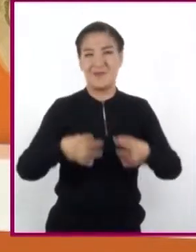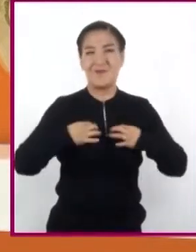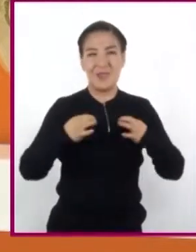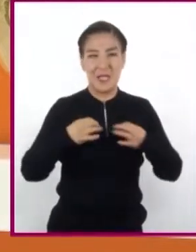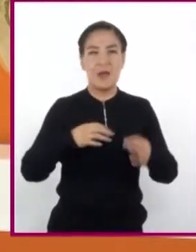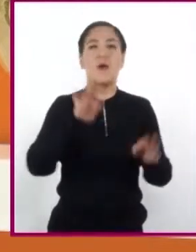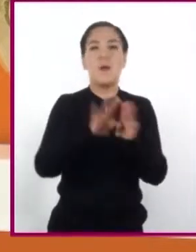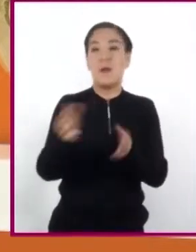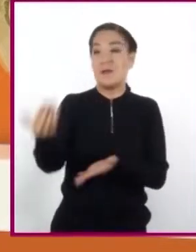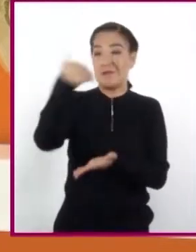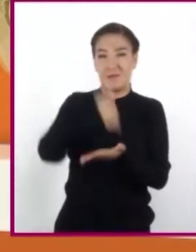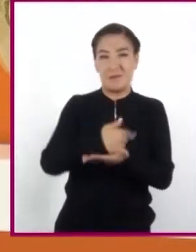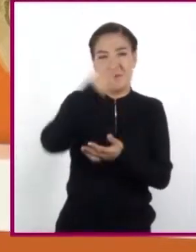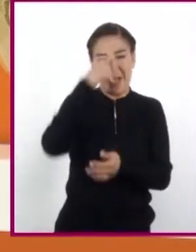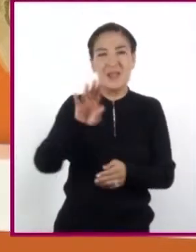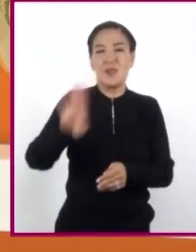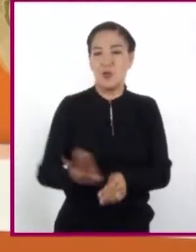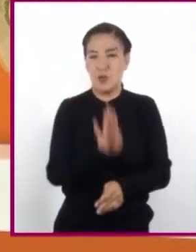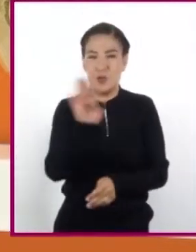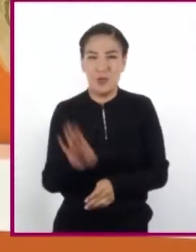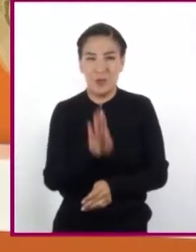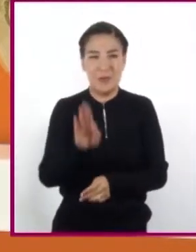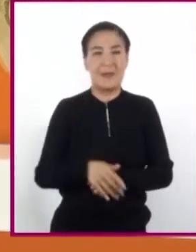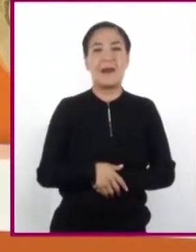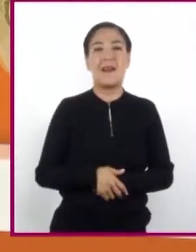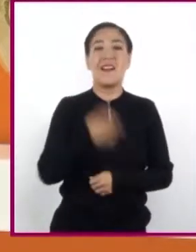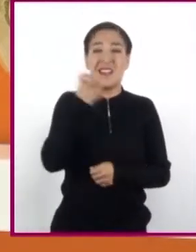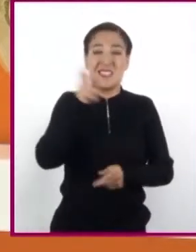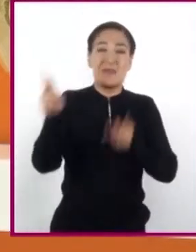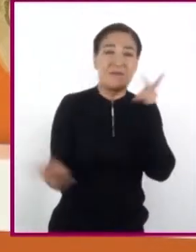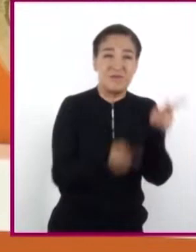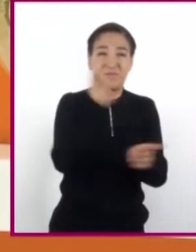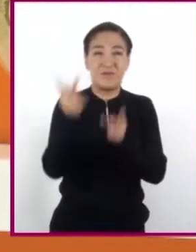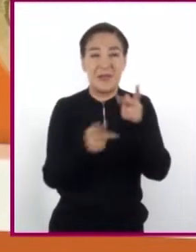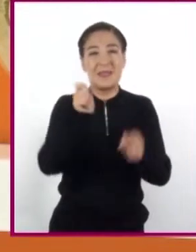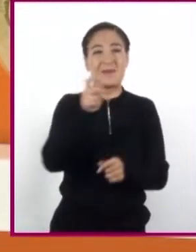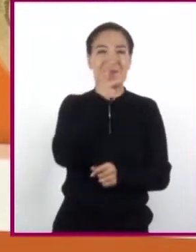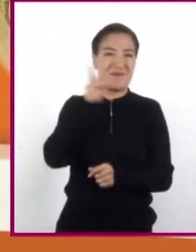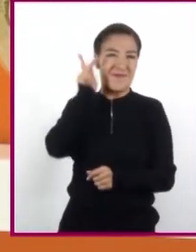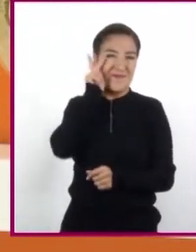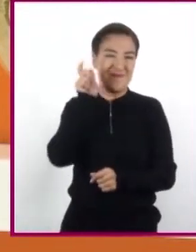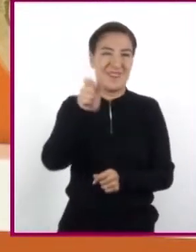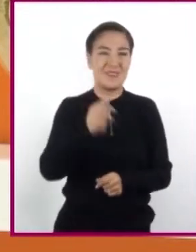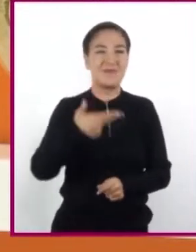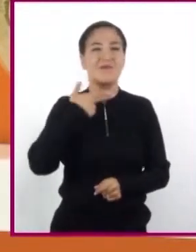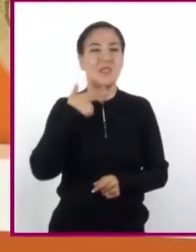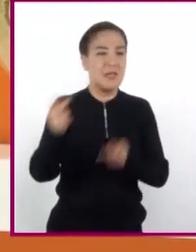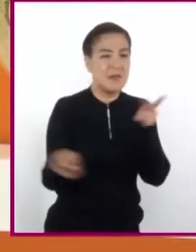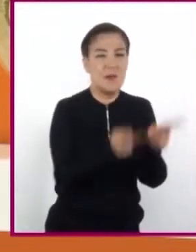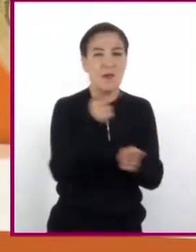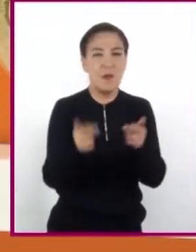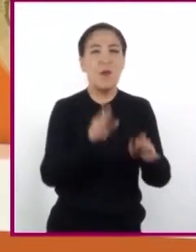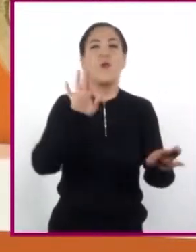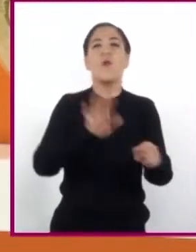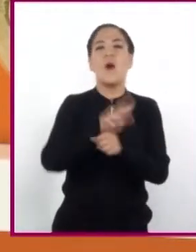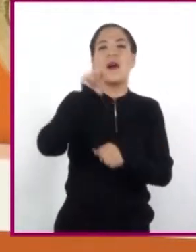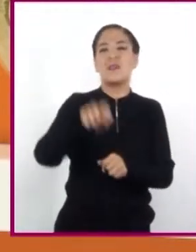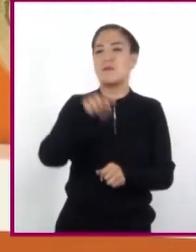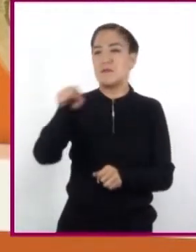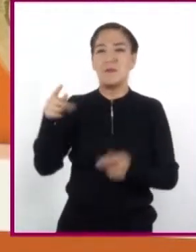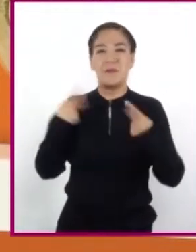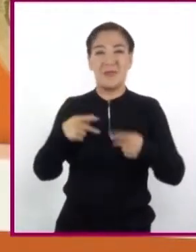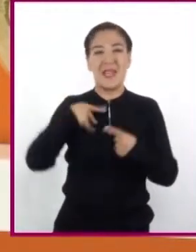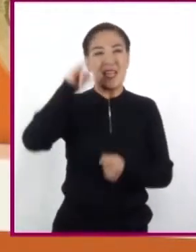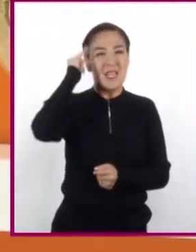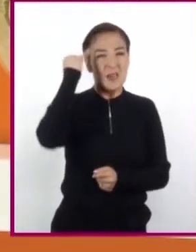realizar el conjuro. Entre tantas interrogaciones del Santo Oficio, se delataron a otros hechiceros como el indio